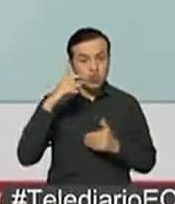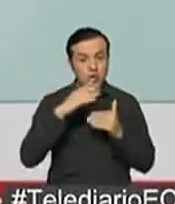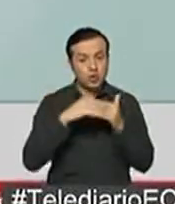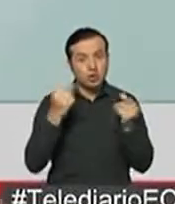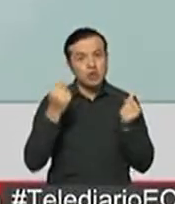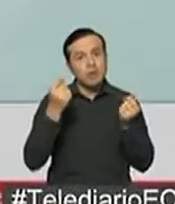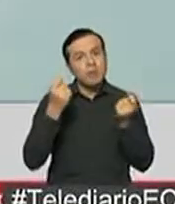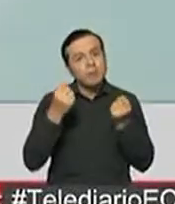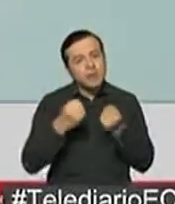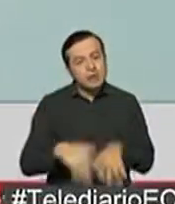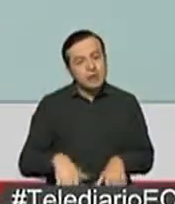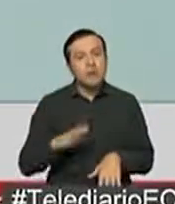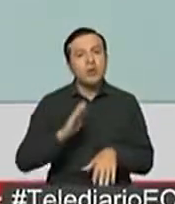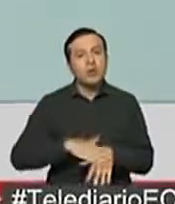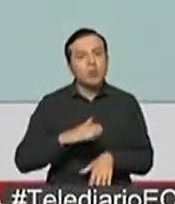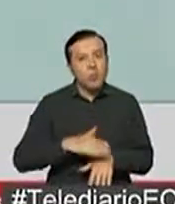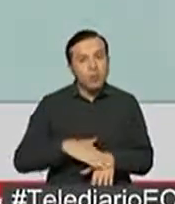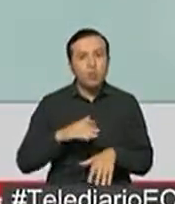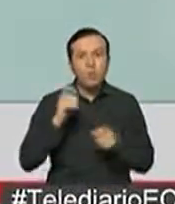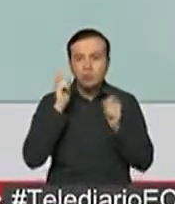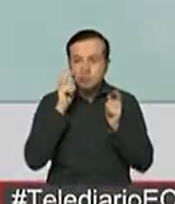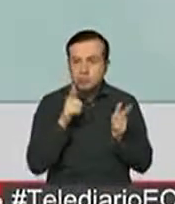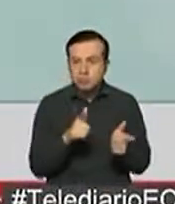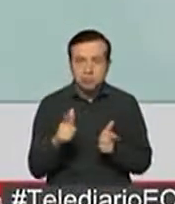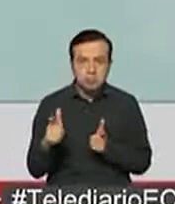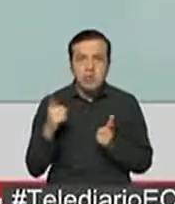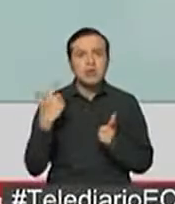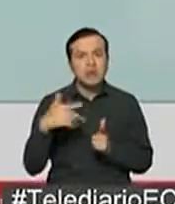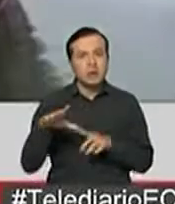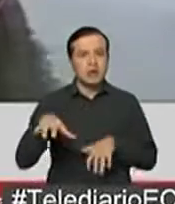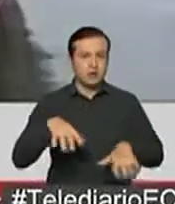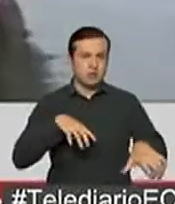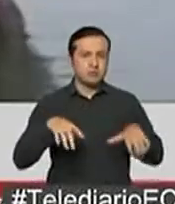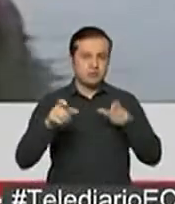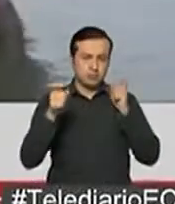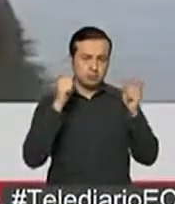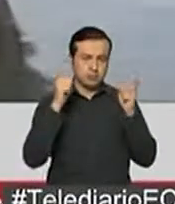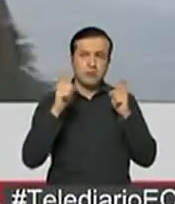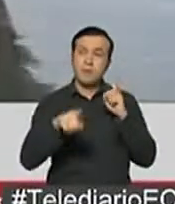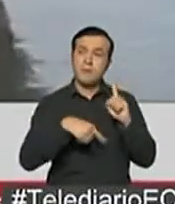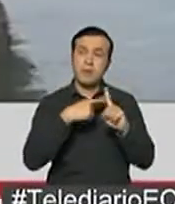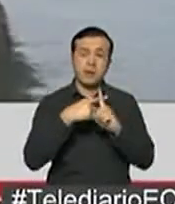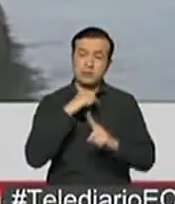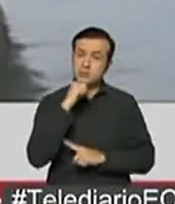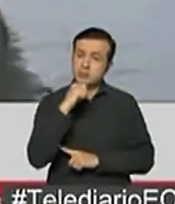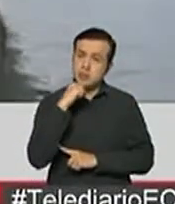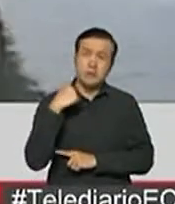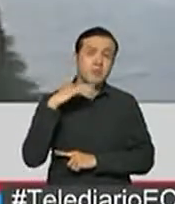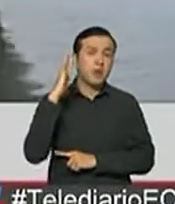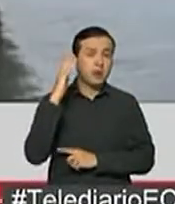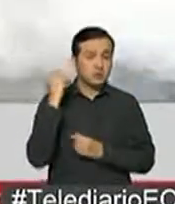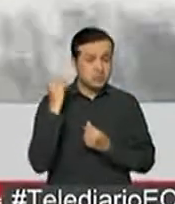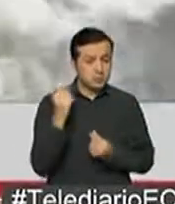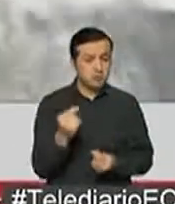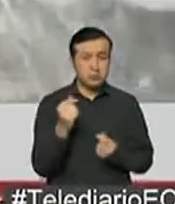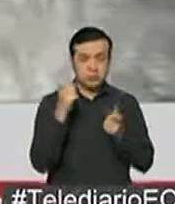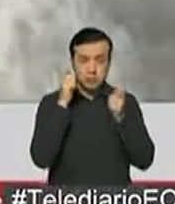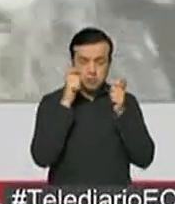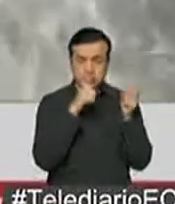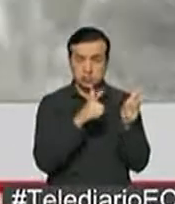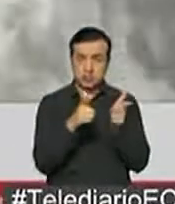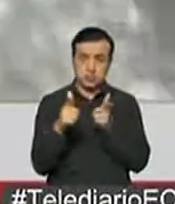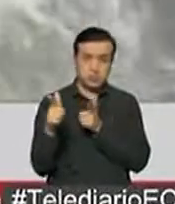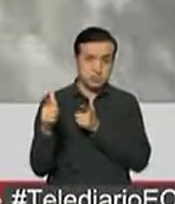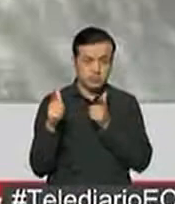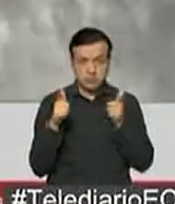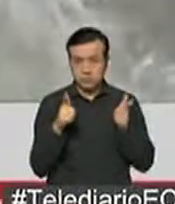al sector campuzano reconoce que si se han tomado acciones operativas pero que falta destinar a más recursos económicos en este ámbito